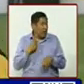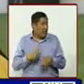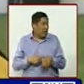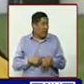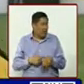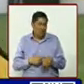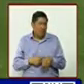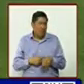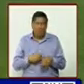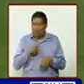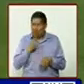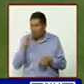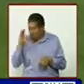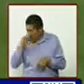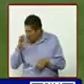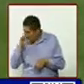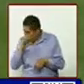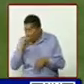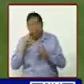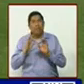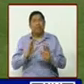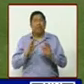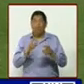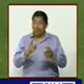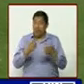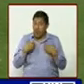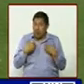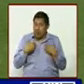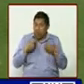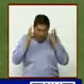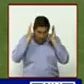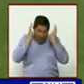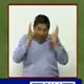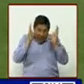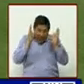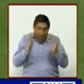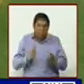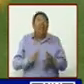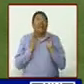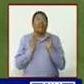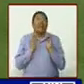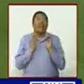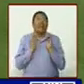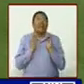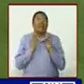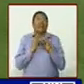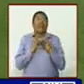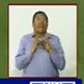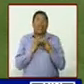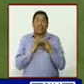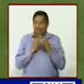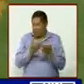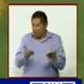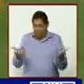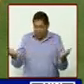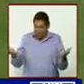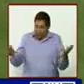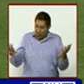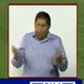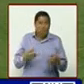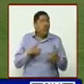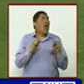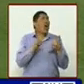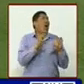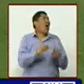uno el que busca a veces. Ves que hay que tener ese don, ¿no? Que te escuchen. Tú decías, yo les doy algunas indicaciones, voy, y los chicos que te digan que no se vaya el